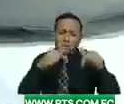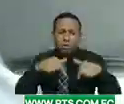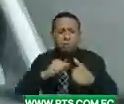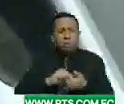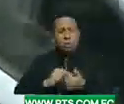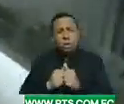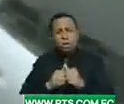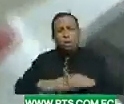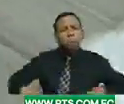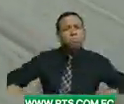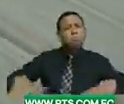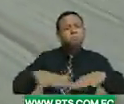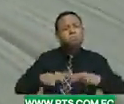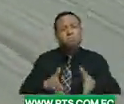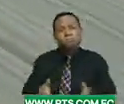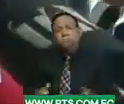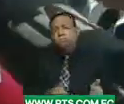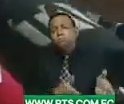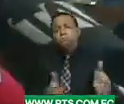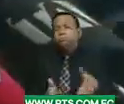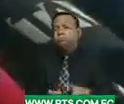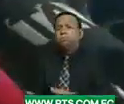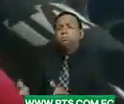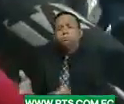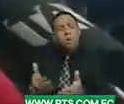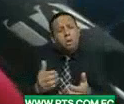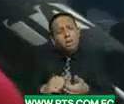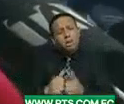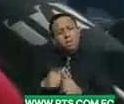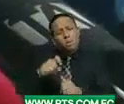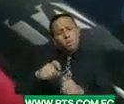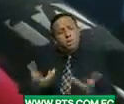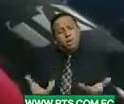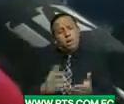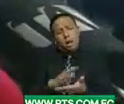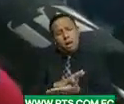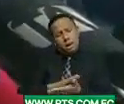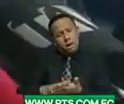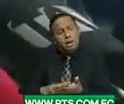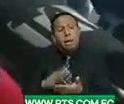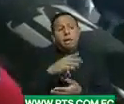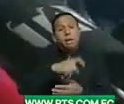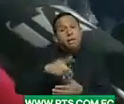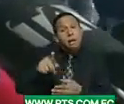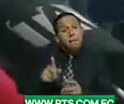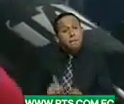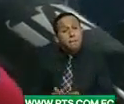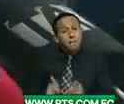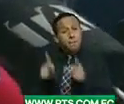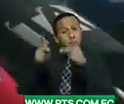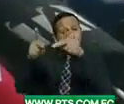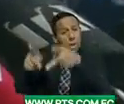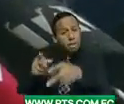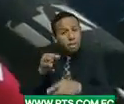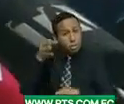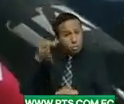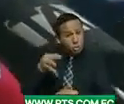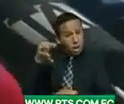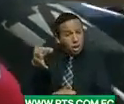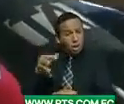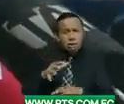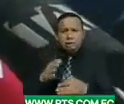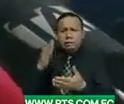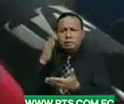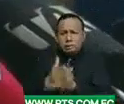red vial de la provincia. La necesidad de que se retomen las obras del puente de la Unidad Nacional, que está